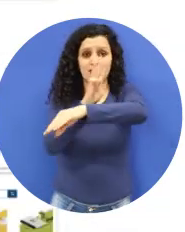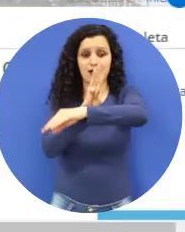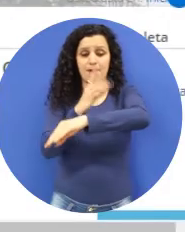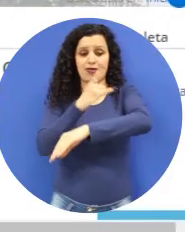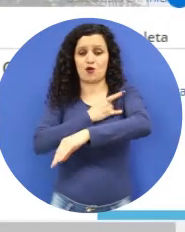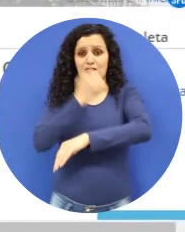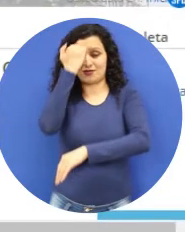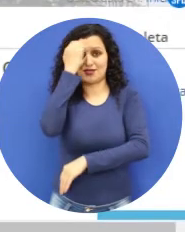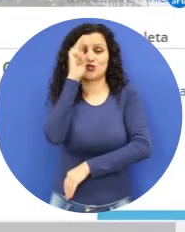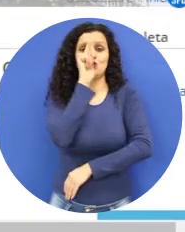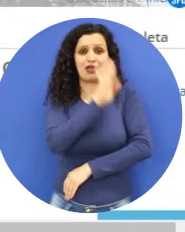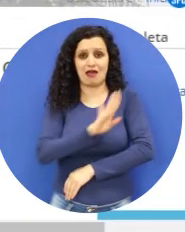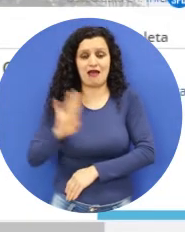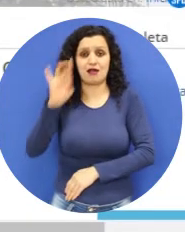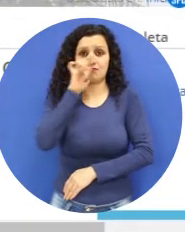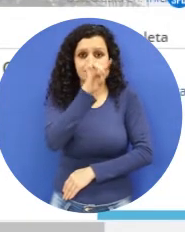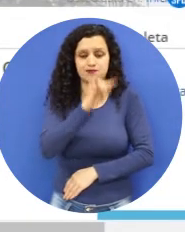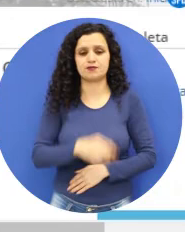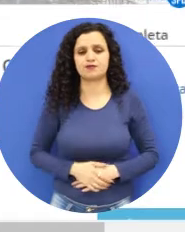Universidad Pedagógica Nacional.